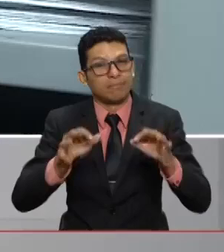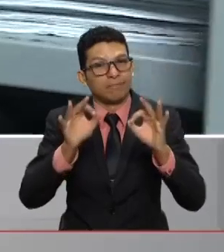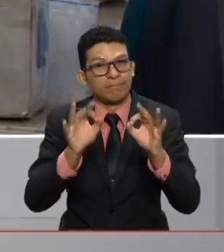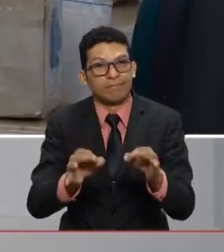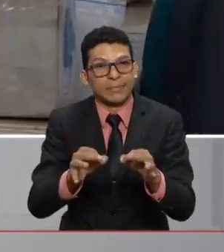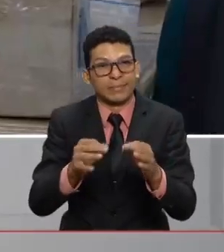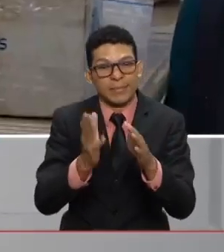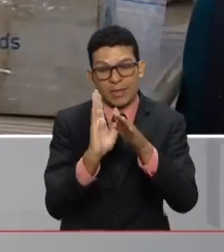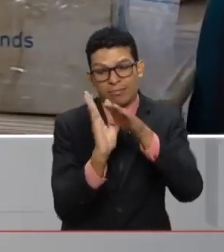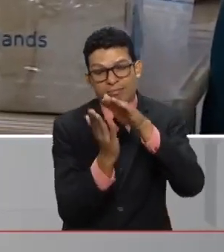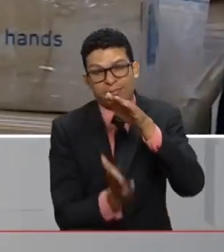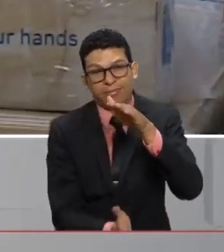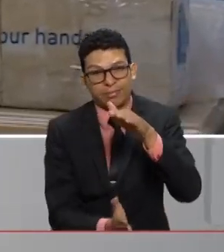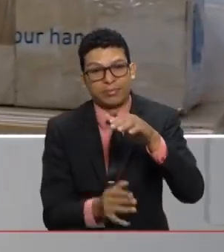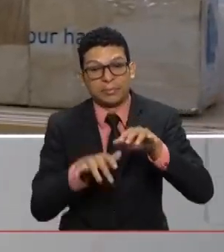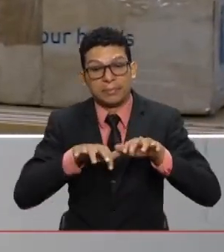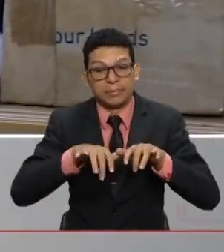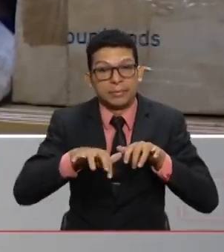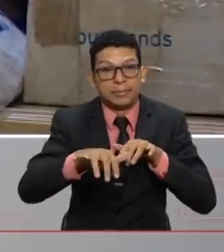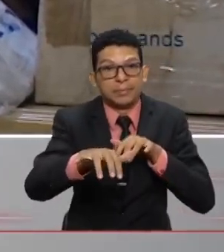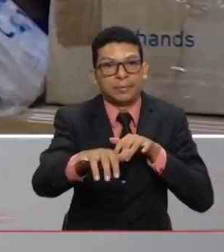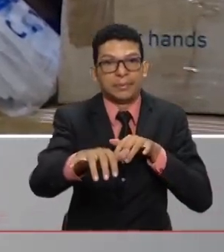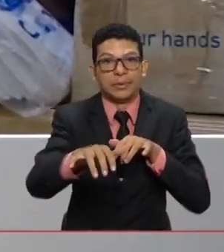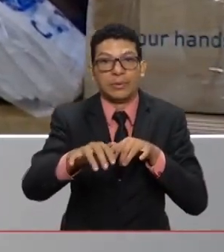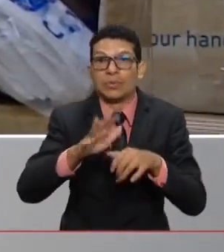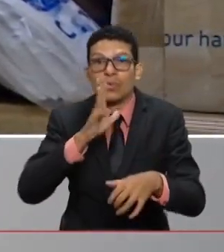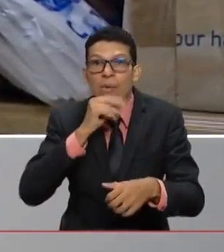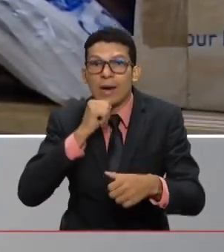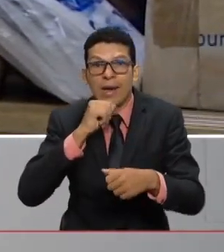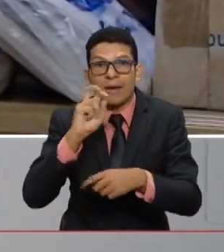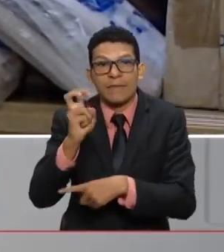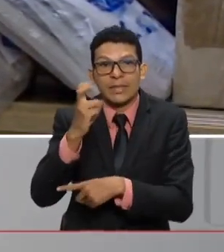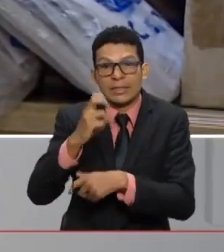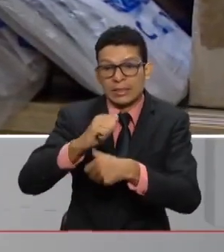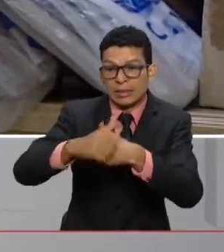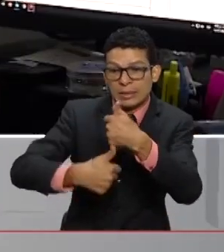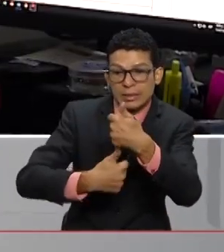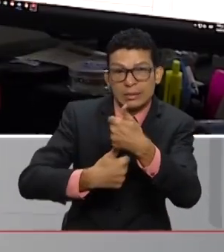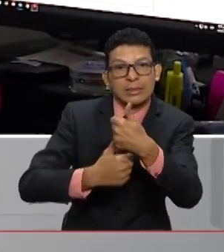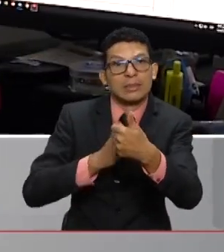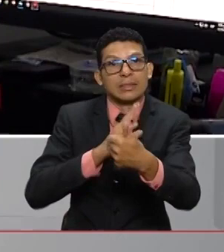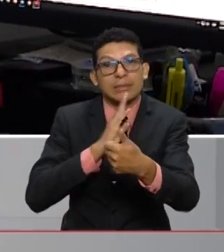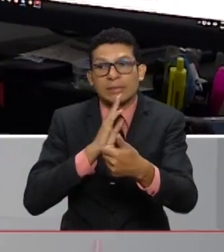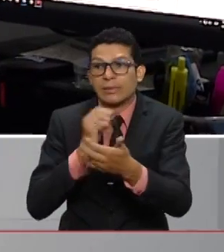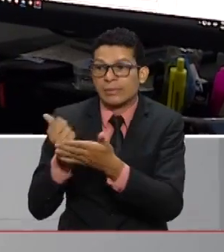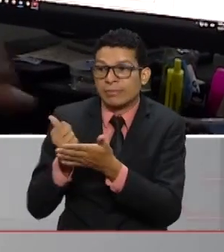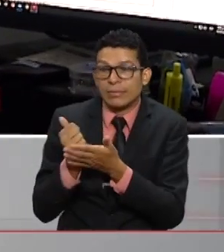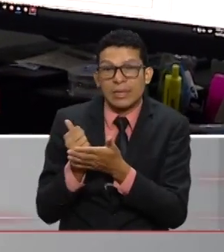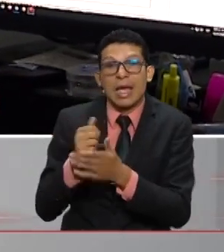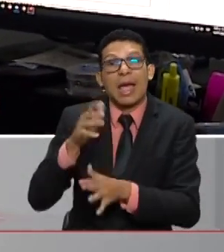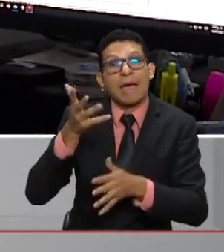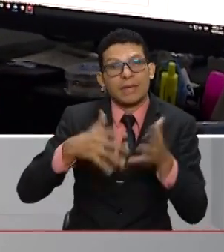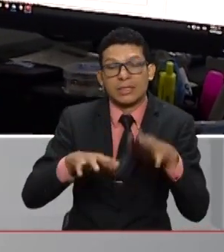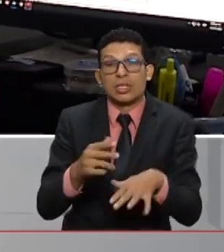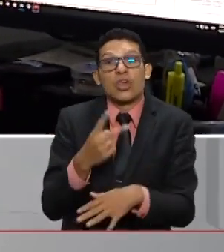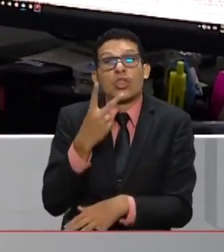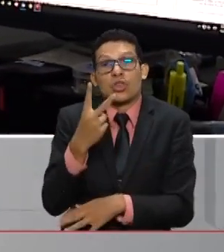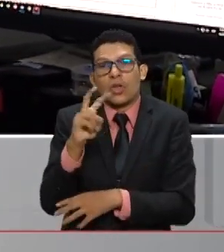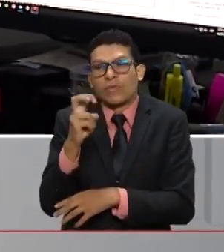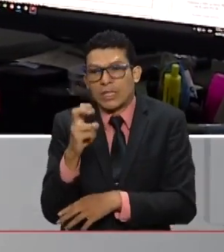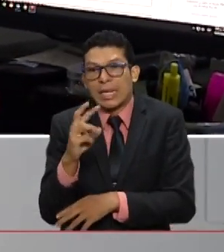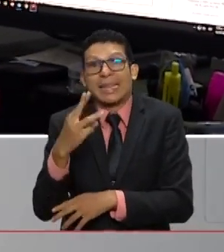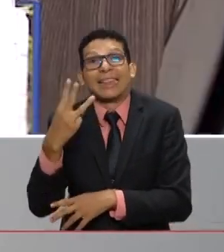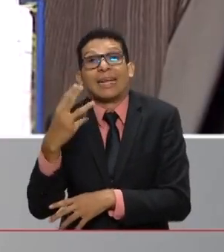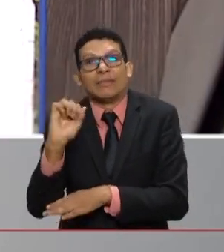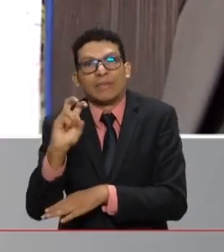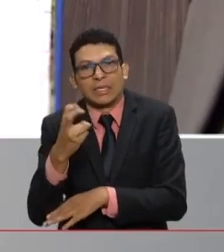de expedientes y la falta de fiscales y asistentes que obliga a los servidores a asumir las funciones de dos o tres fiscalías, afectando